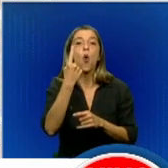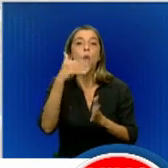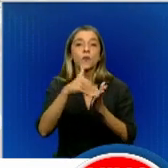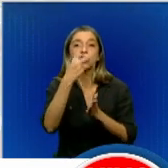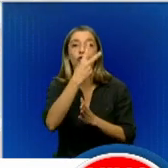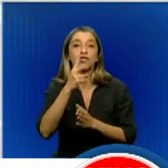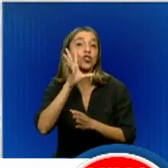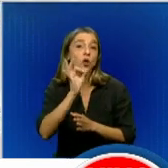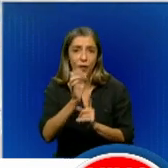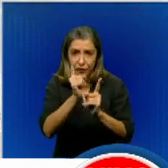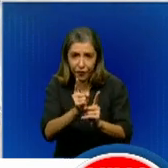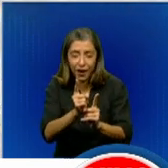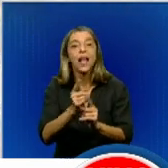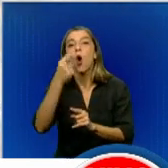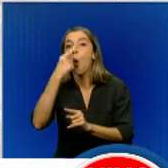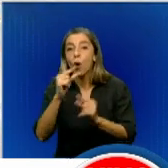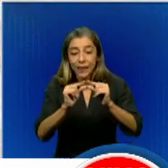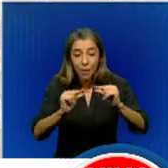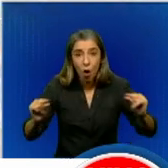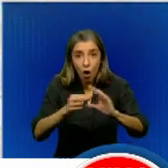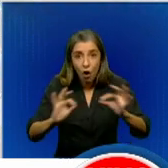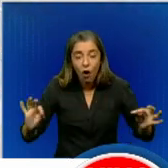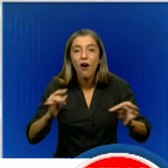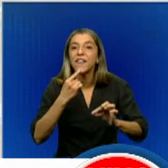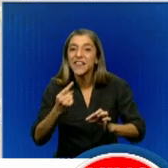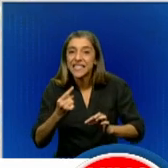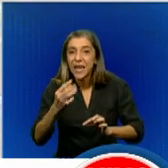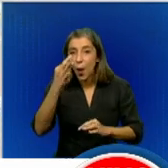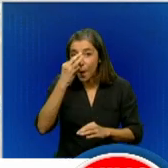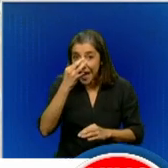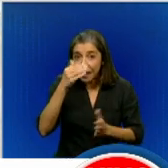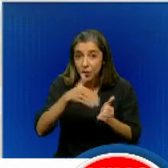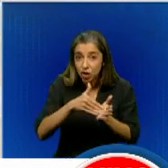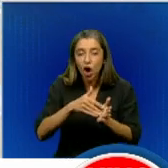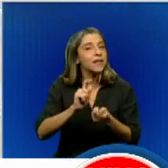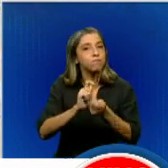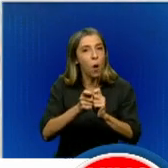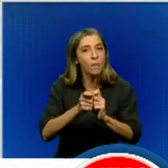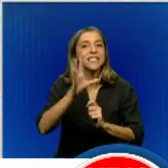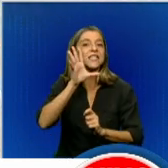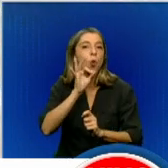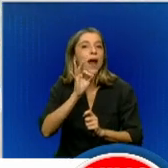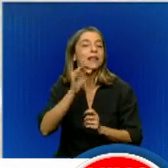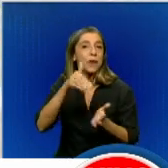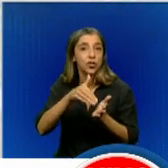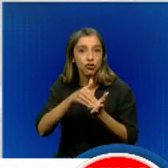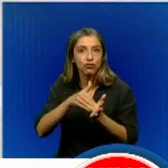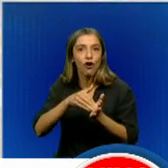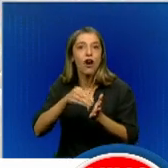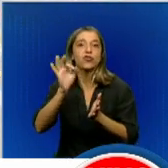y en el último renglón en vez de 20 millones decimos de 50 millones en adelante